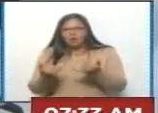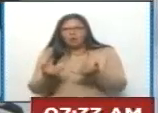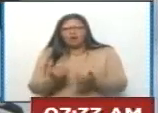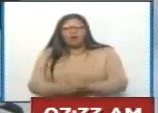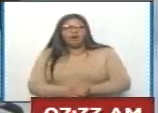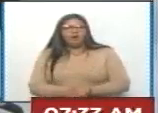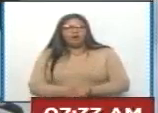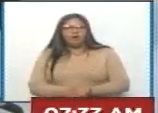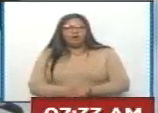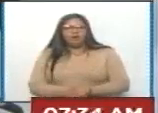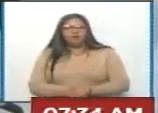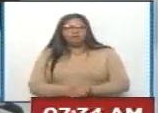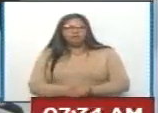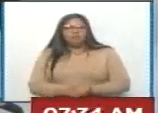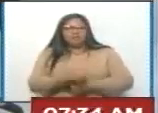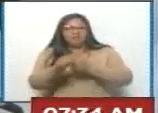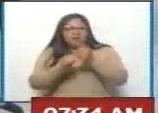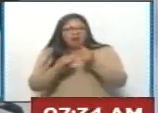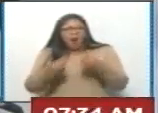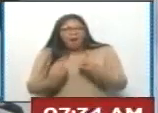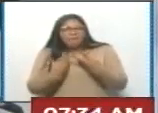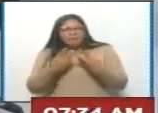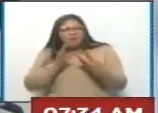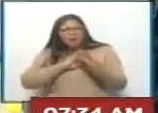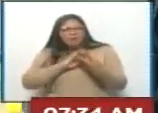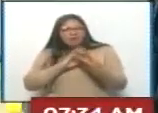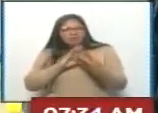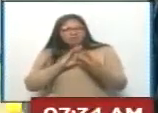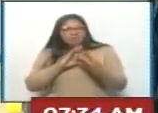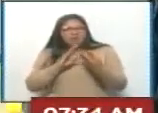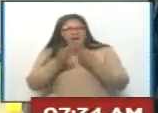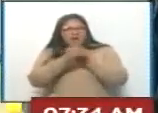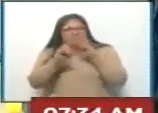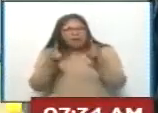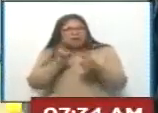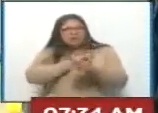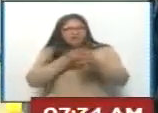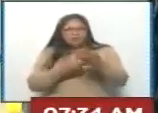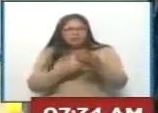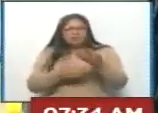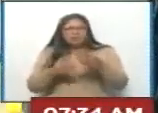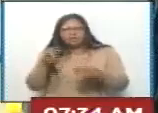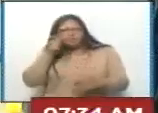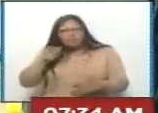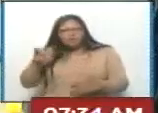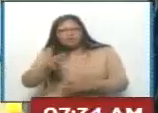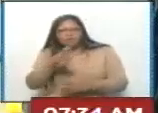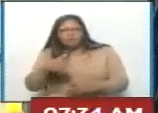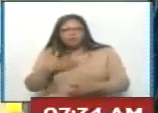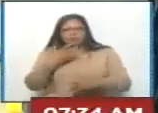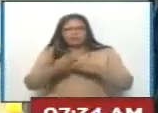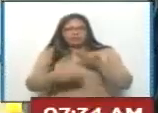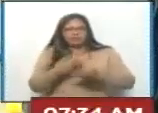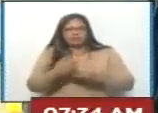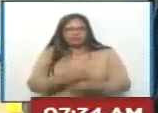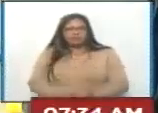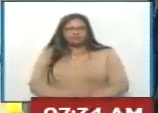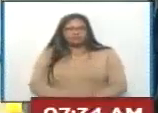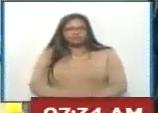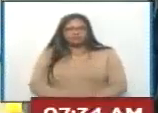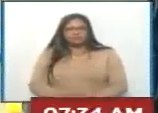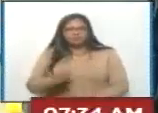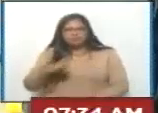la alternabilidad. La esencia de la democracia es el poder del pueblo, que lo pueda ejercer, que lo pueda